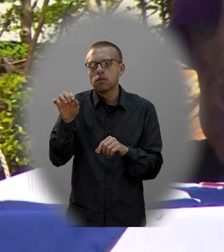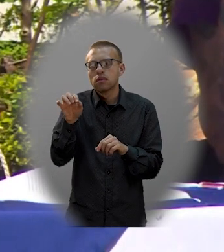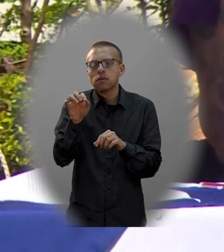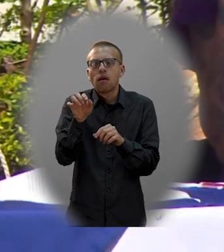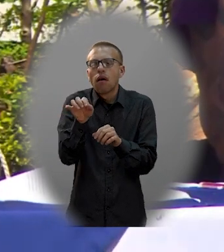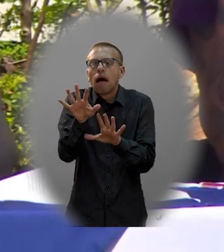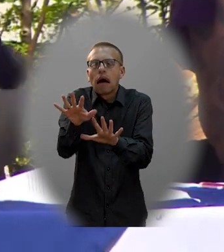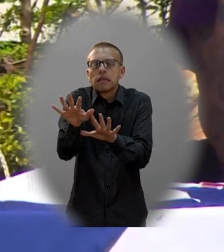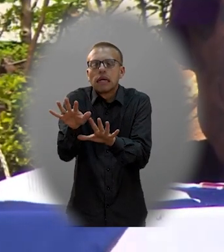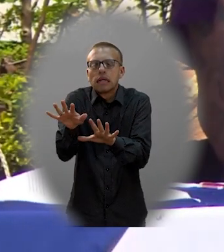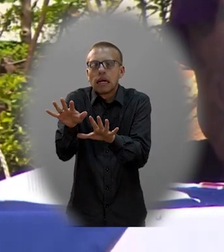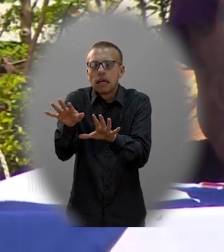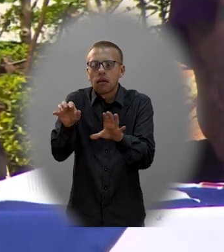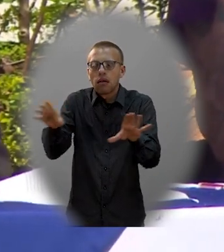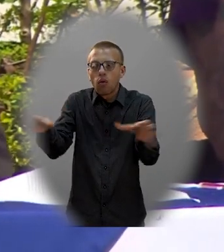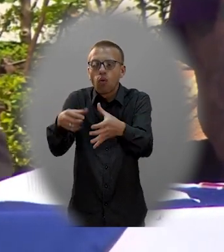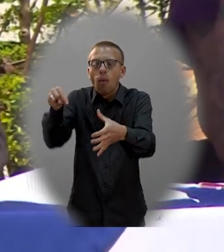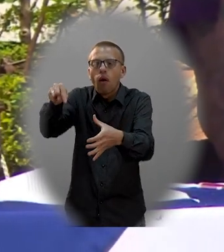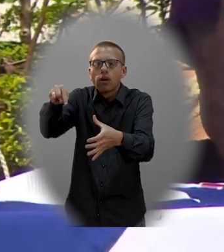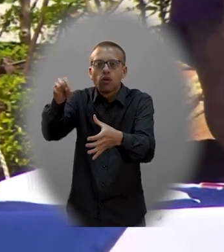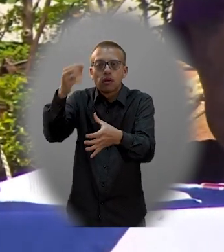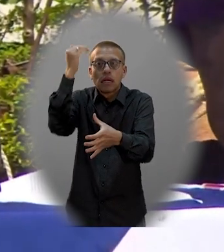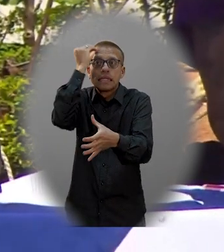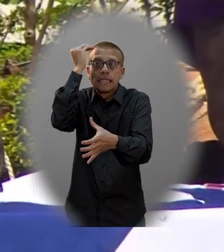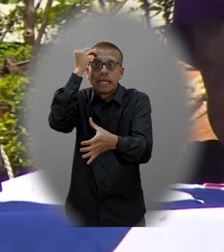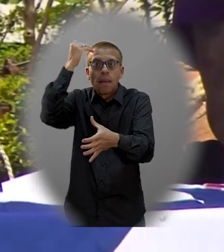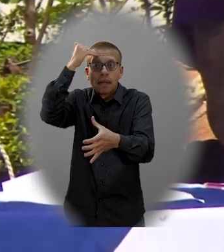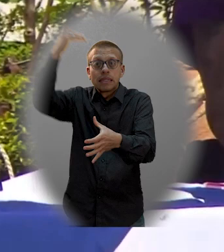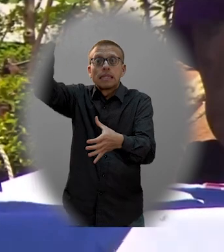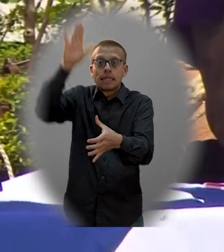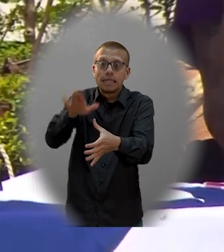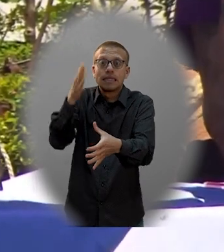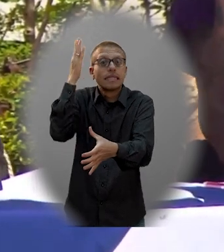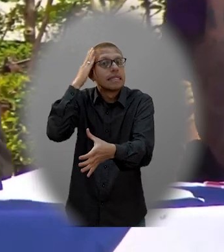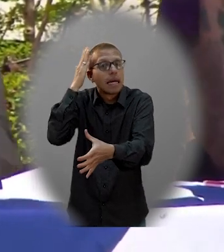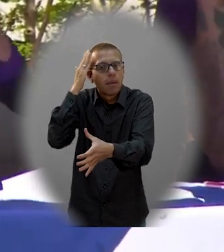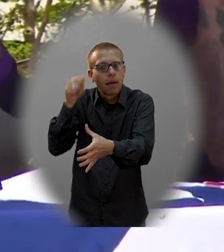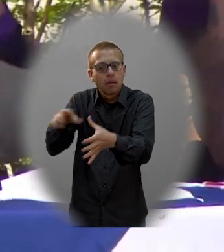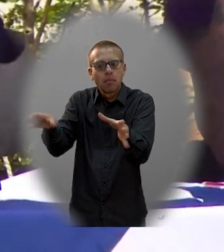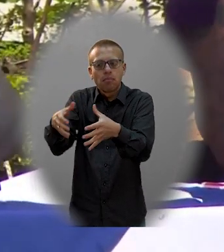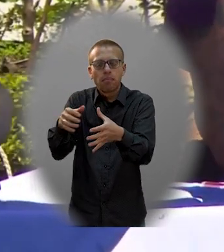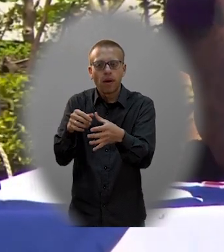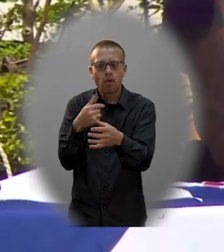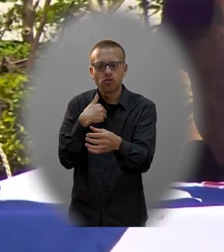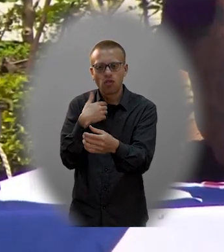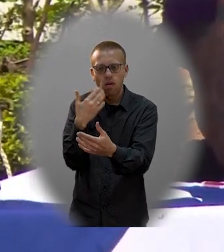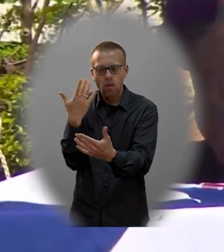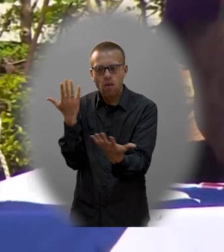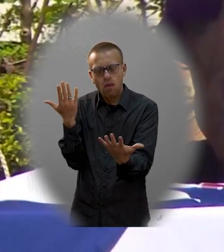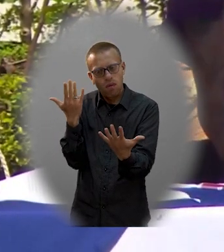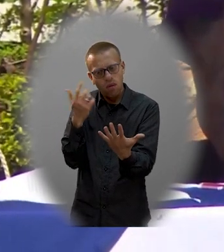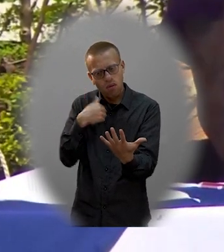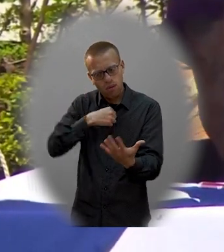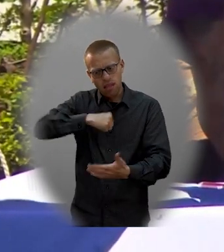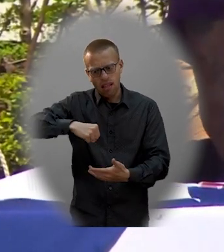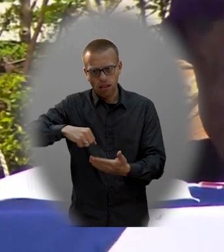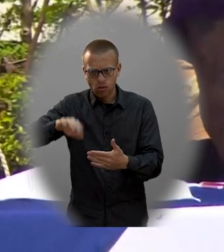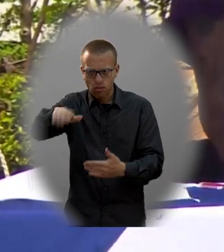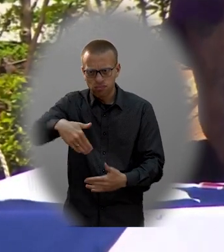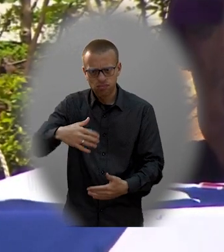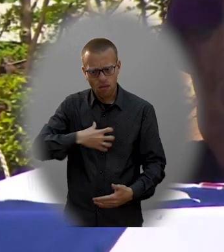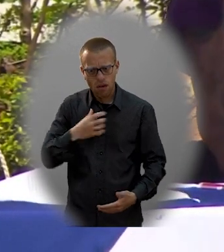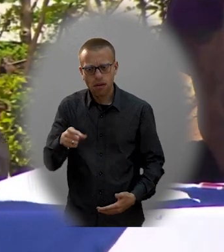de ellos, es propio y que lo pueden tramitar de cualquier manera. Me parece que es muy fuerte, pero